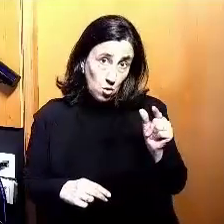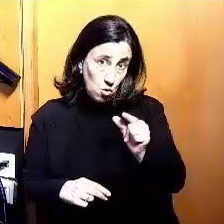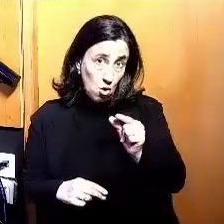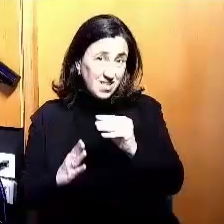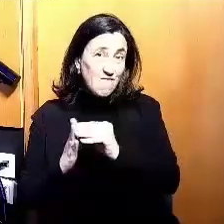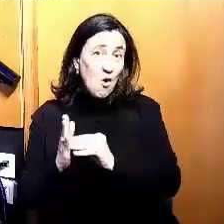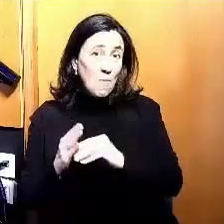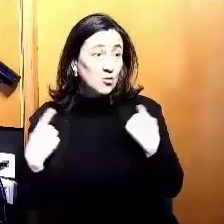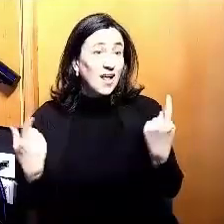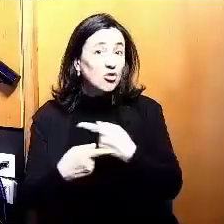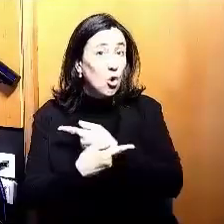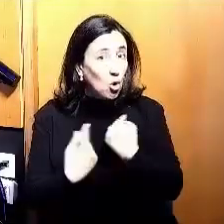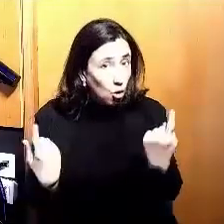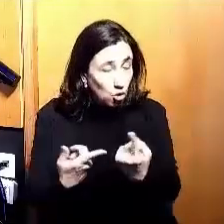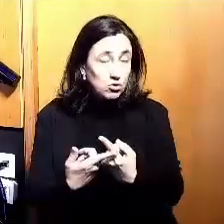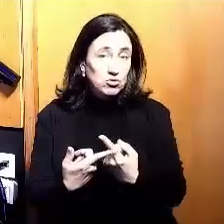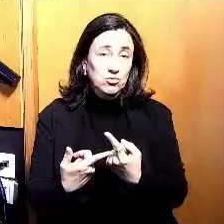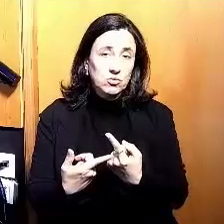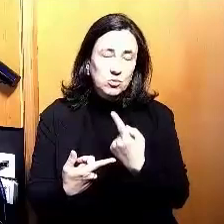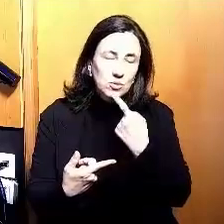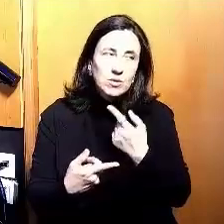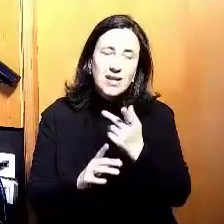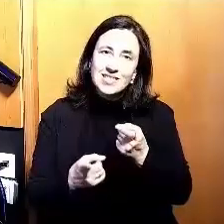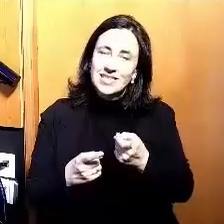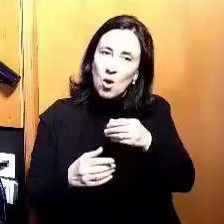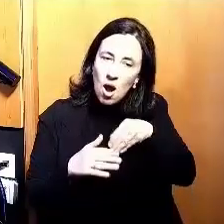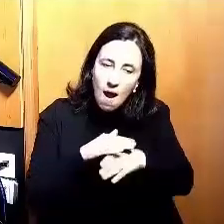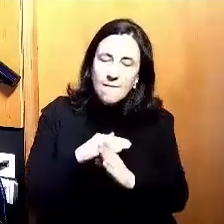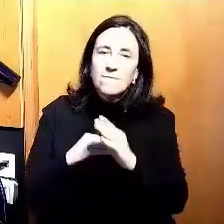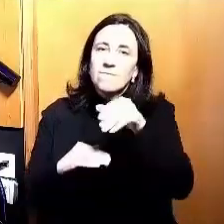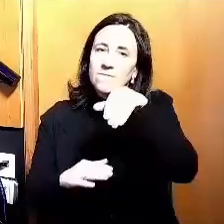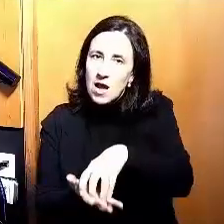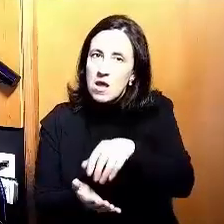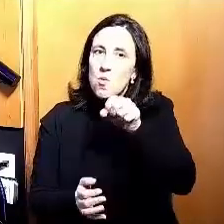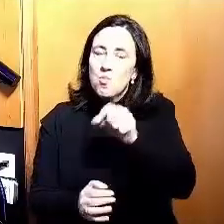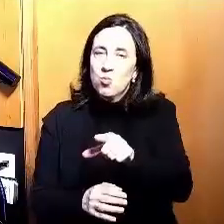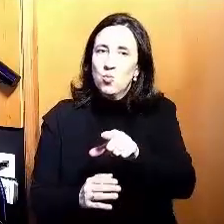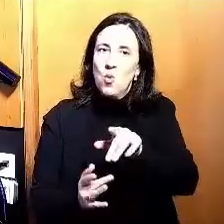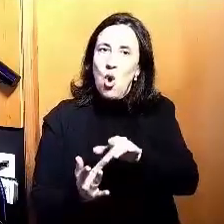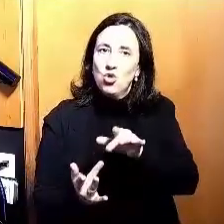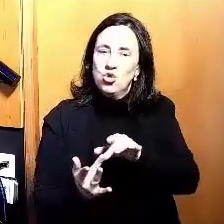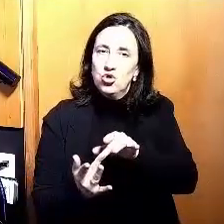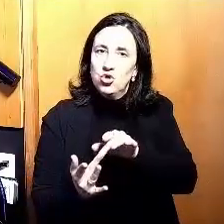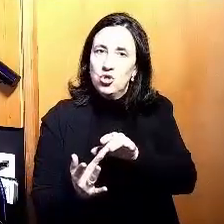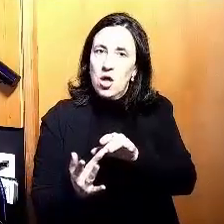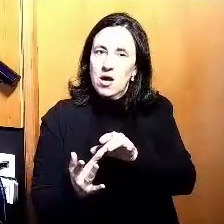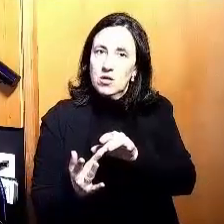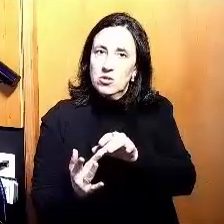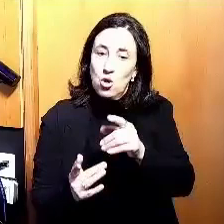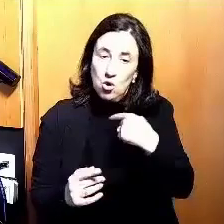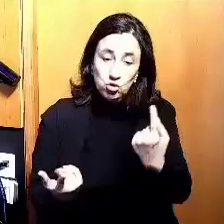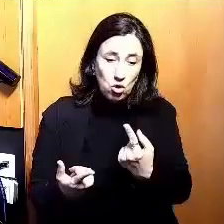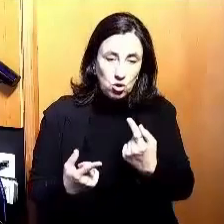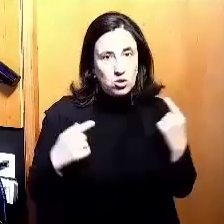datos abiertos y ahí me parece que ahí tenemos un espacio para ocupar como comunidad. Digamos, uno físicamente no puede